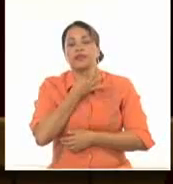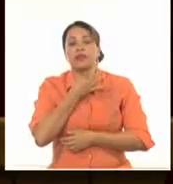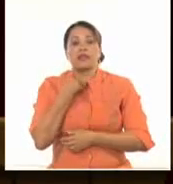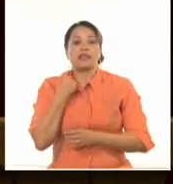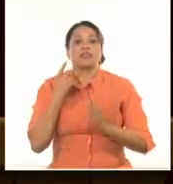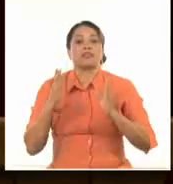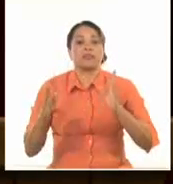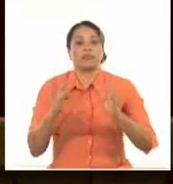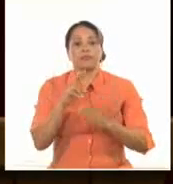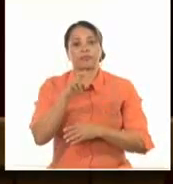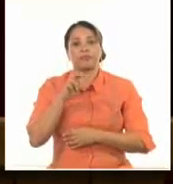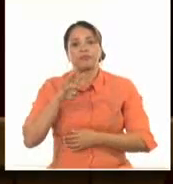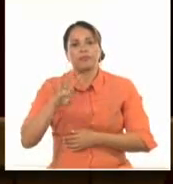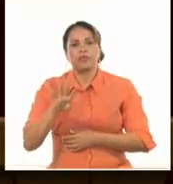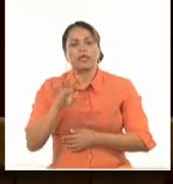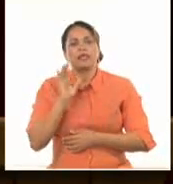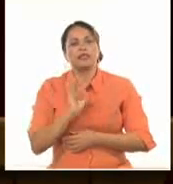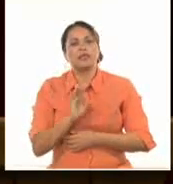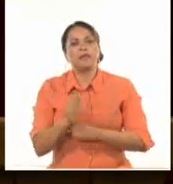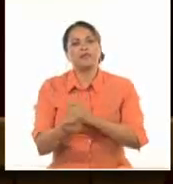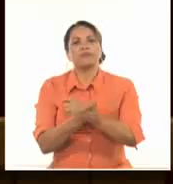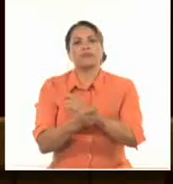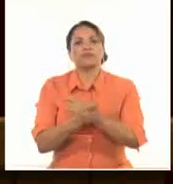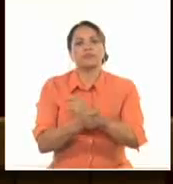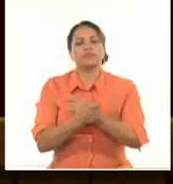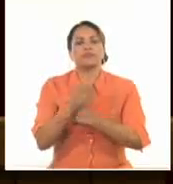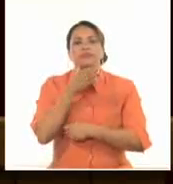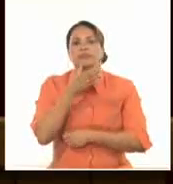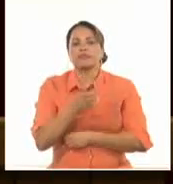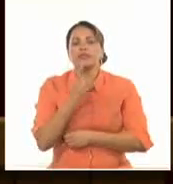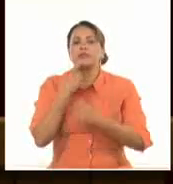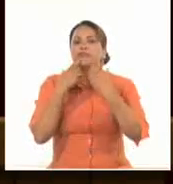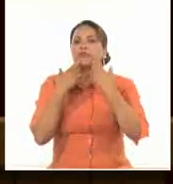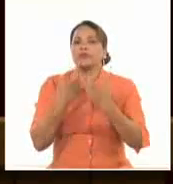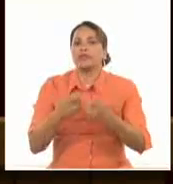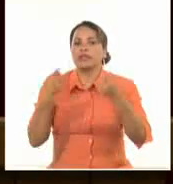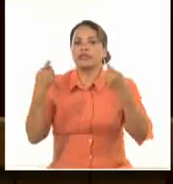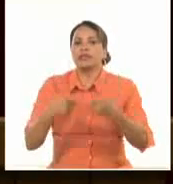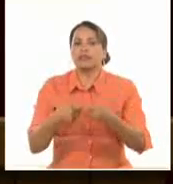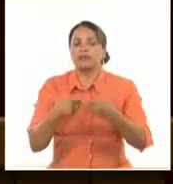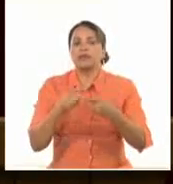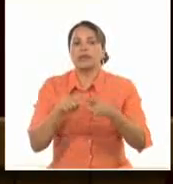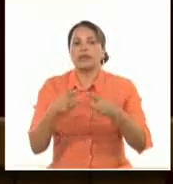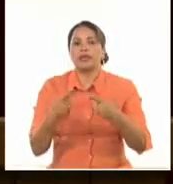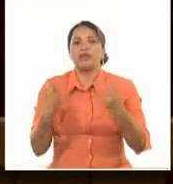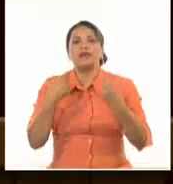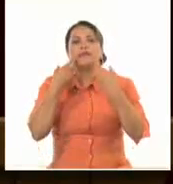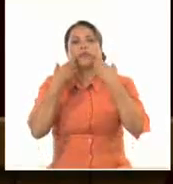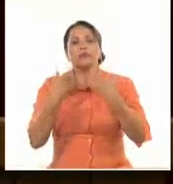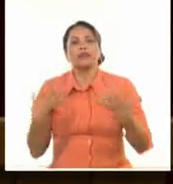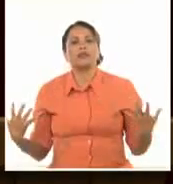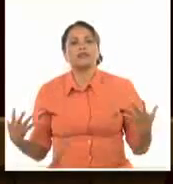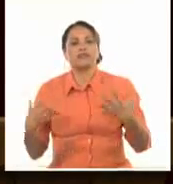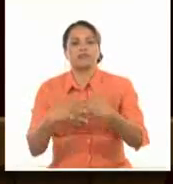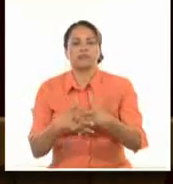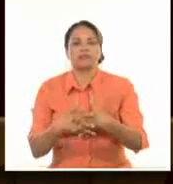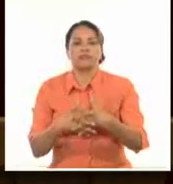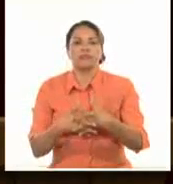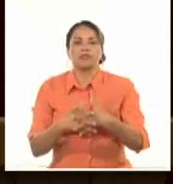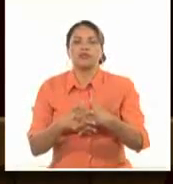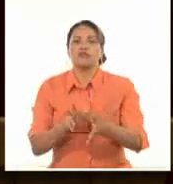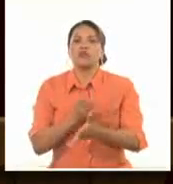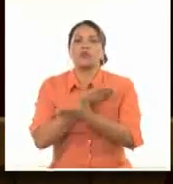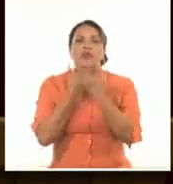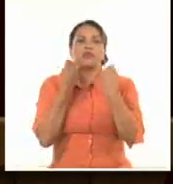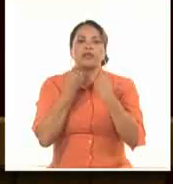que de Fidel aprendió la importancia decisiva de la unidad, a no perder la serenidad y la confianza en el